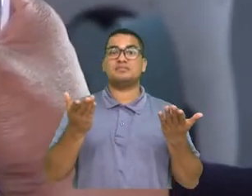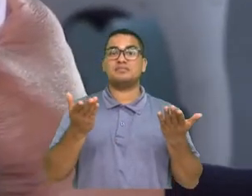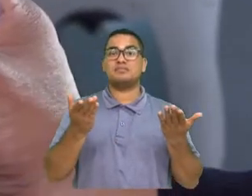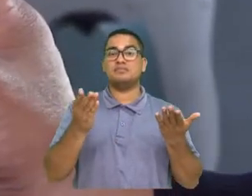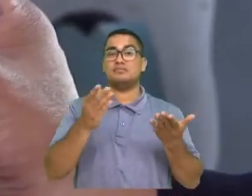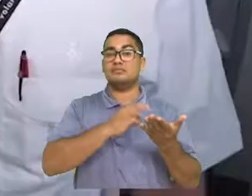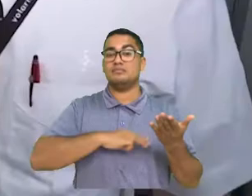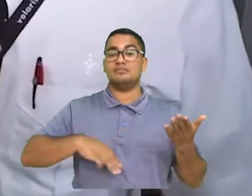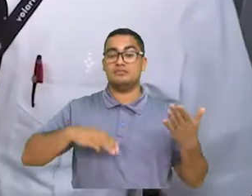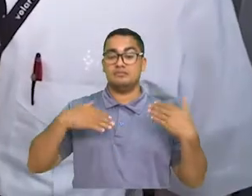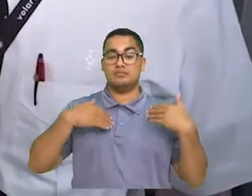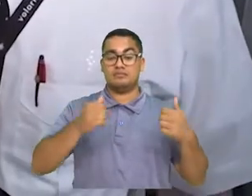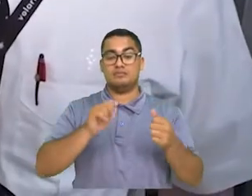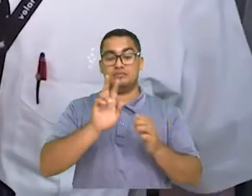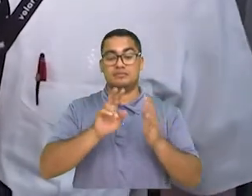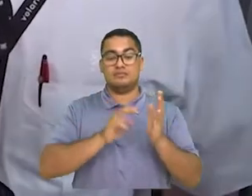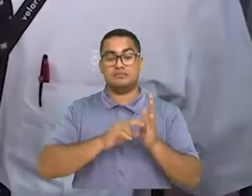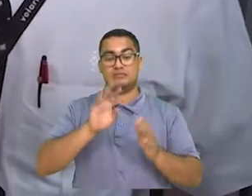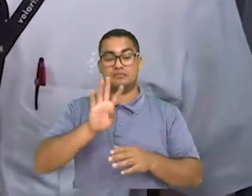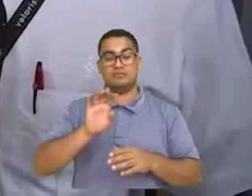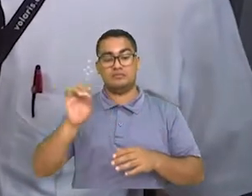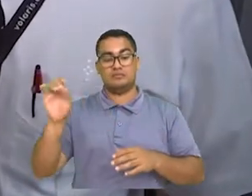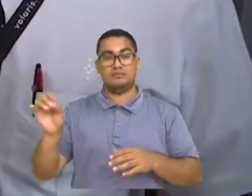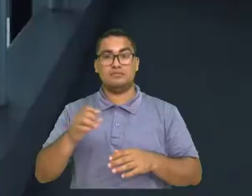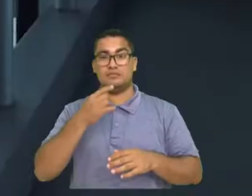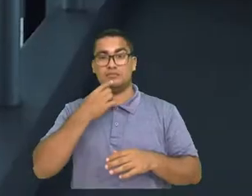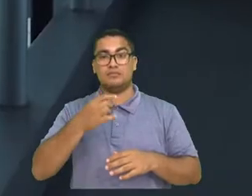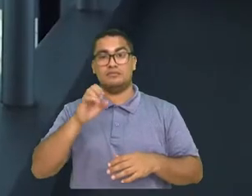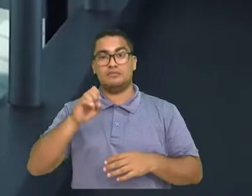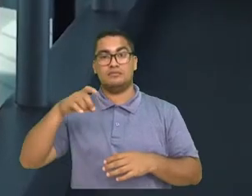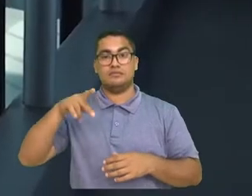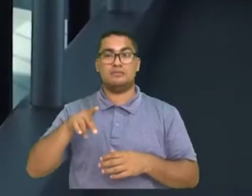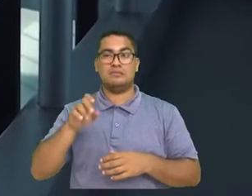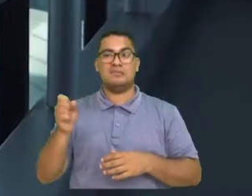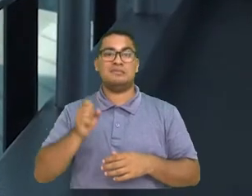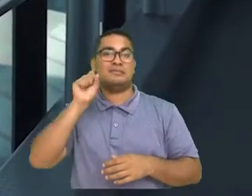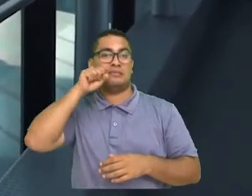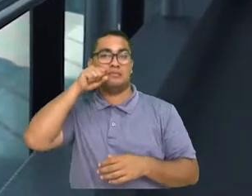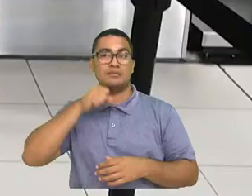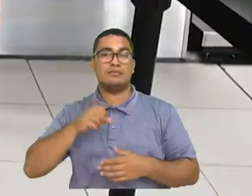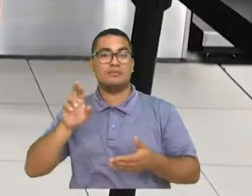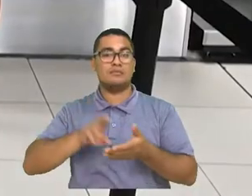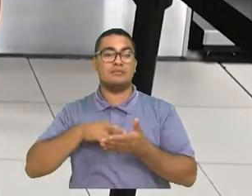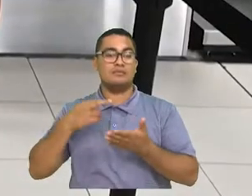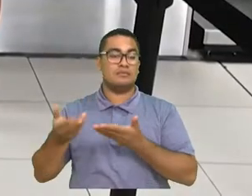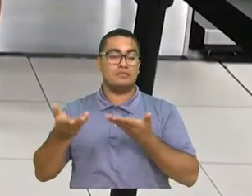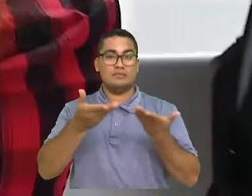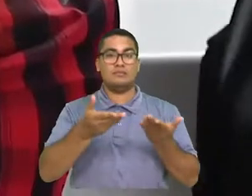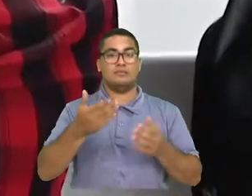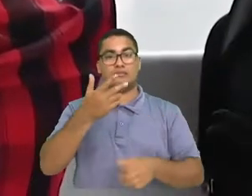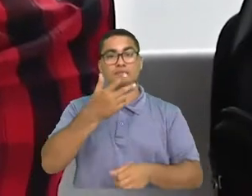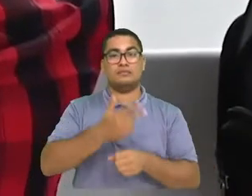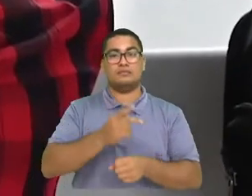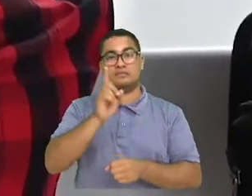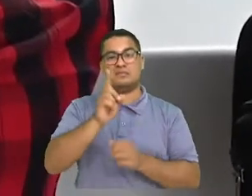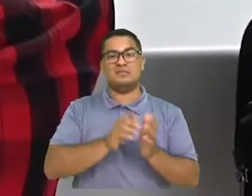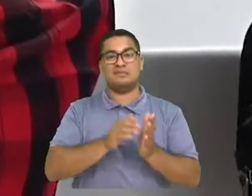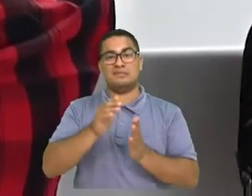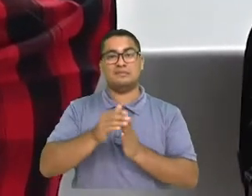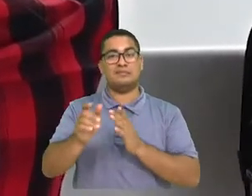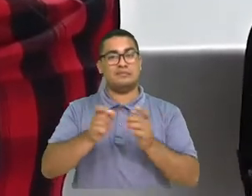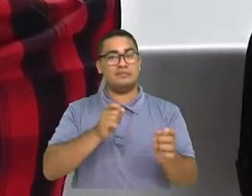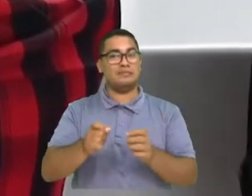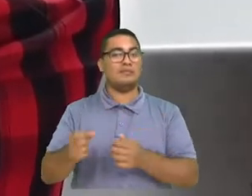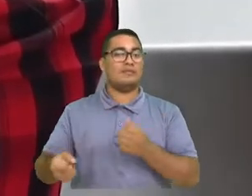OPS y está en espera de 11.000 pruebas adicionales, y que Taiwán entregó a Guatemala $1.000.000 como apoyo